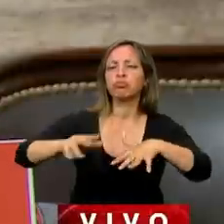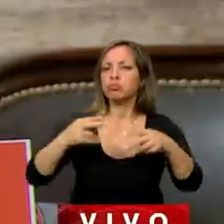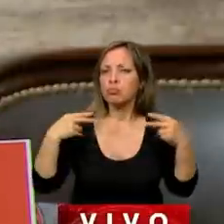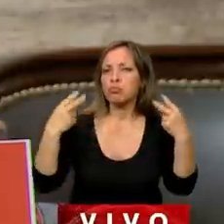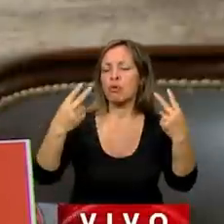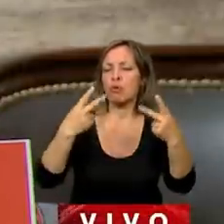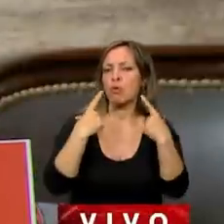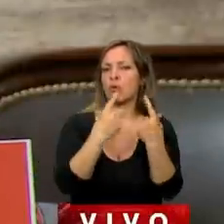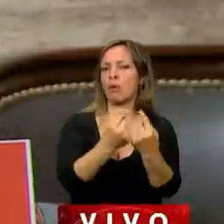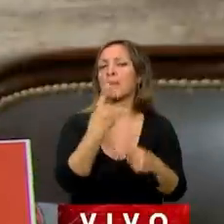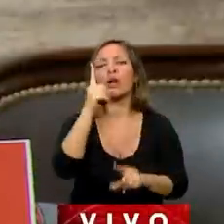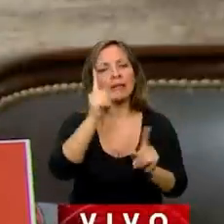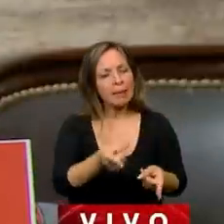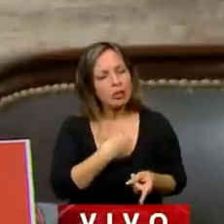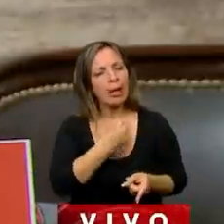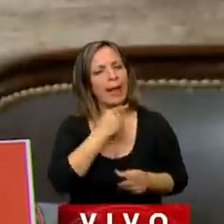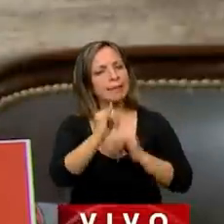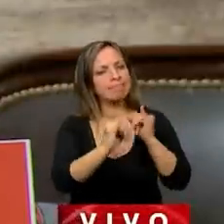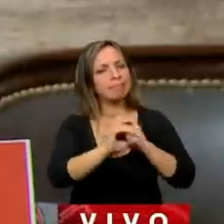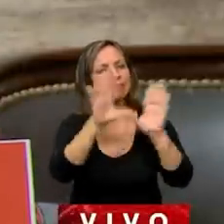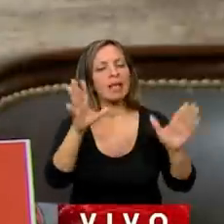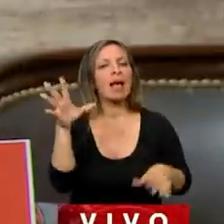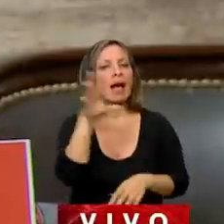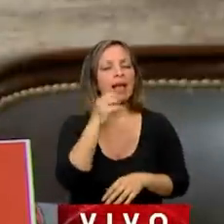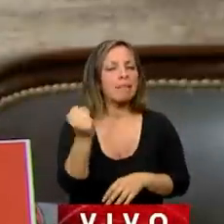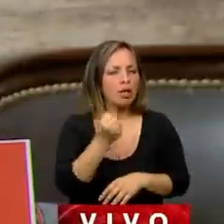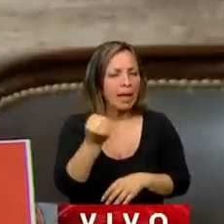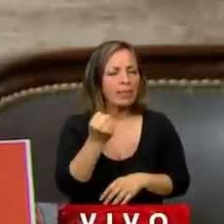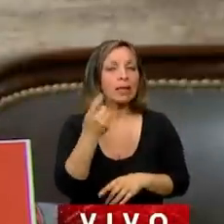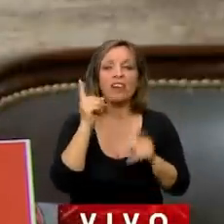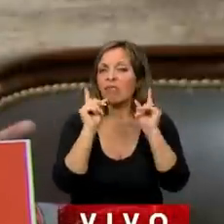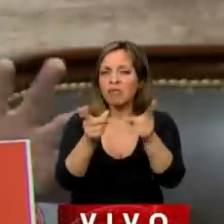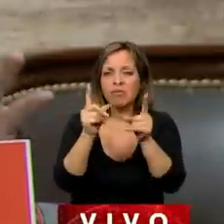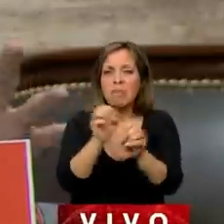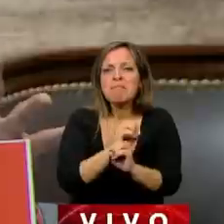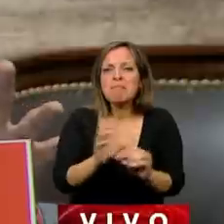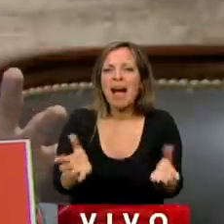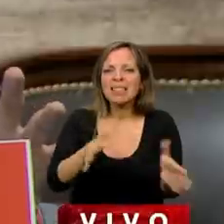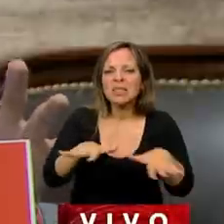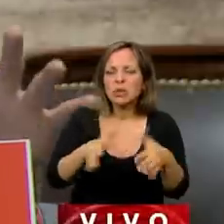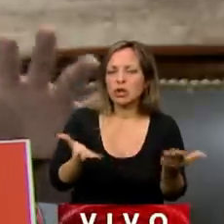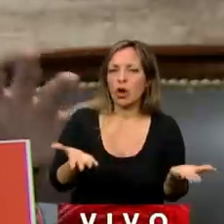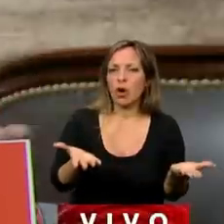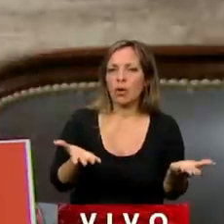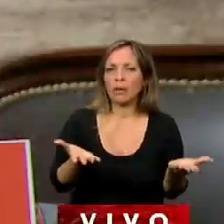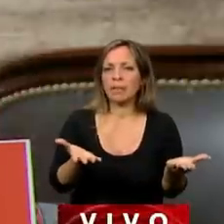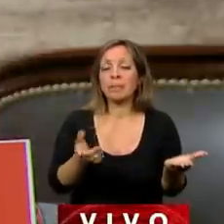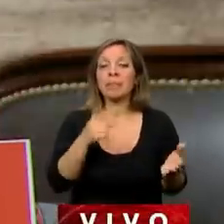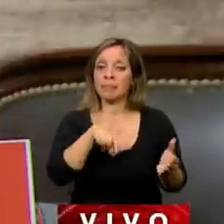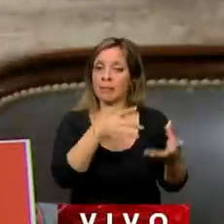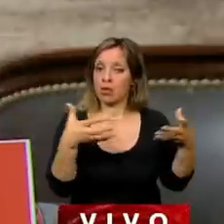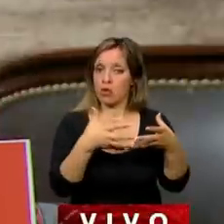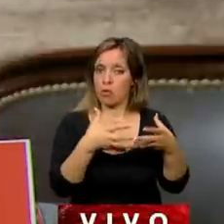también detener en algo muy importante, porque la siguen pasando muy mal. Y para darle un ejemplo, desde el Frente de